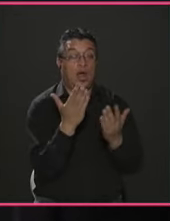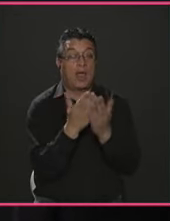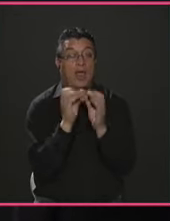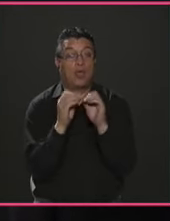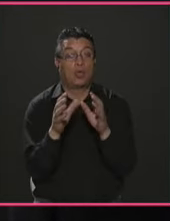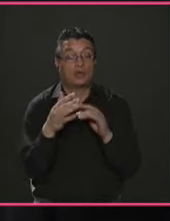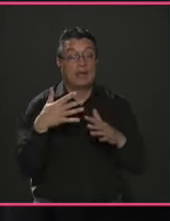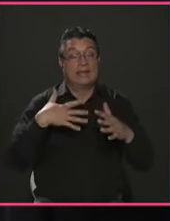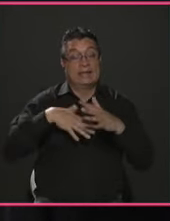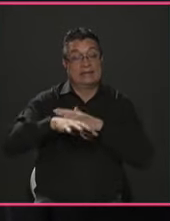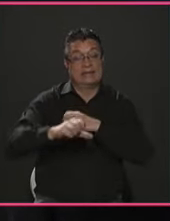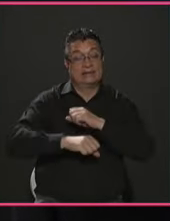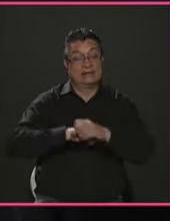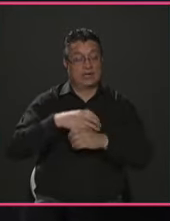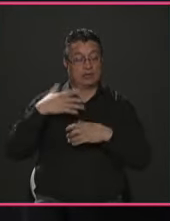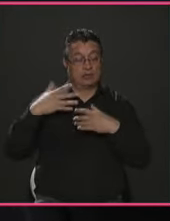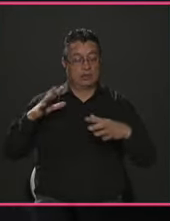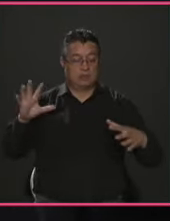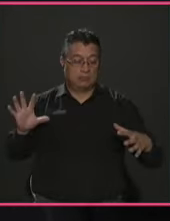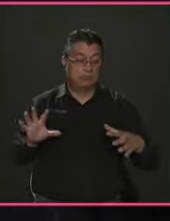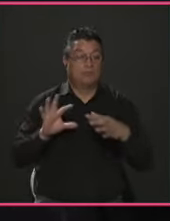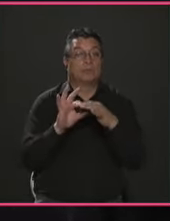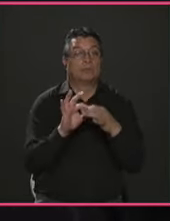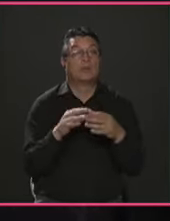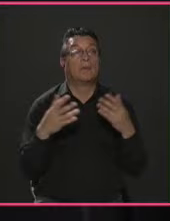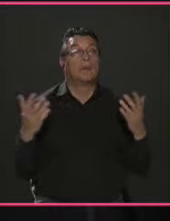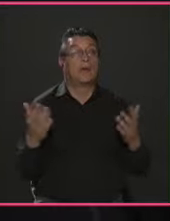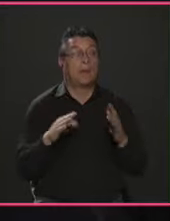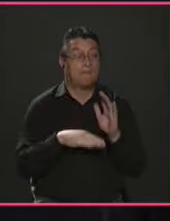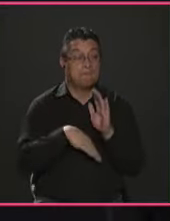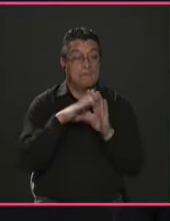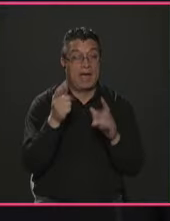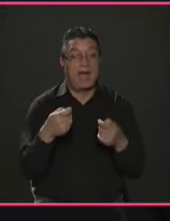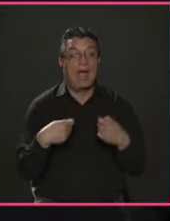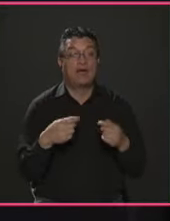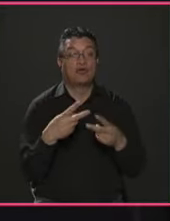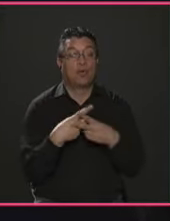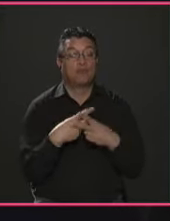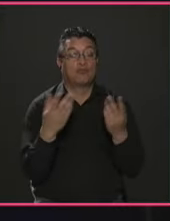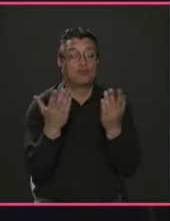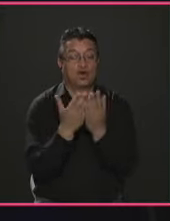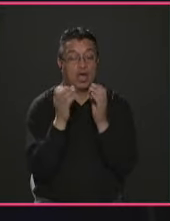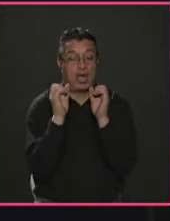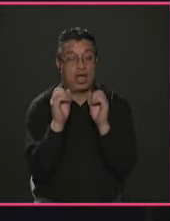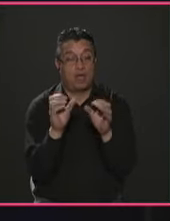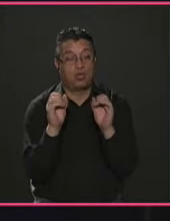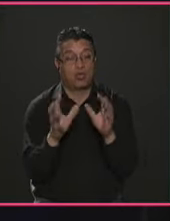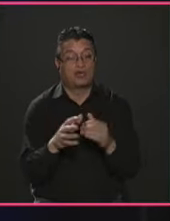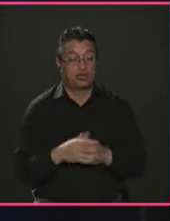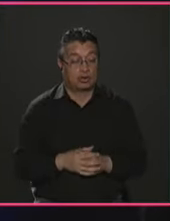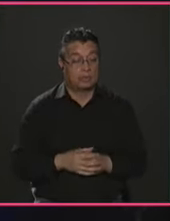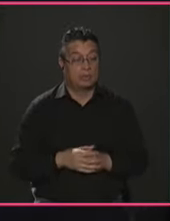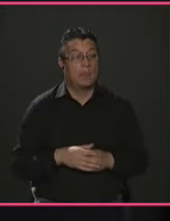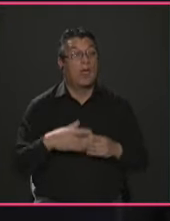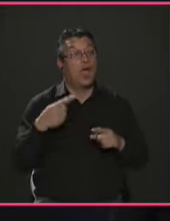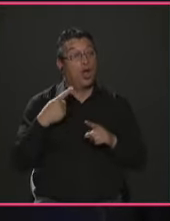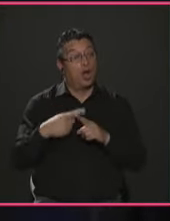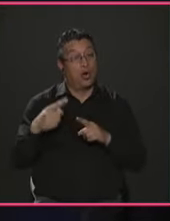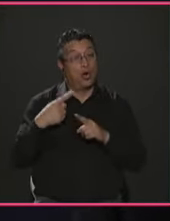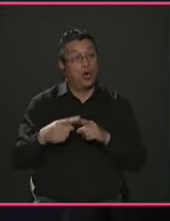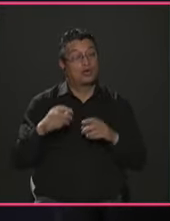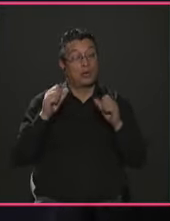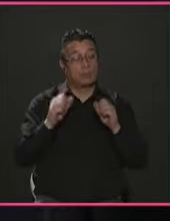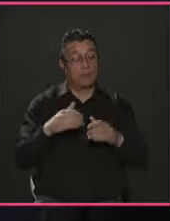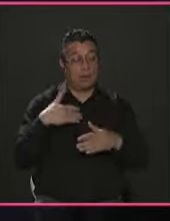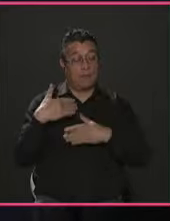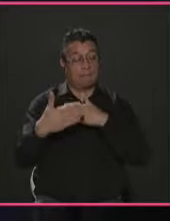últimos de los 15 años vinculados a a a mayor gasto público en educación podría ser eh otra hipótesis es que